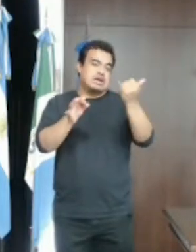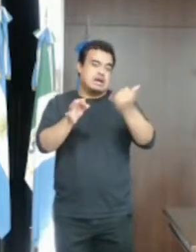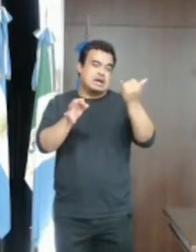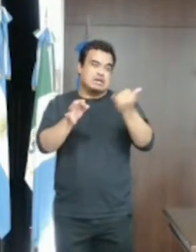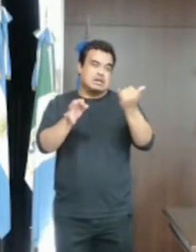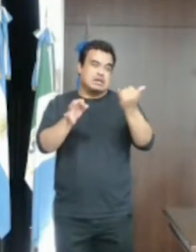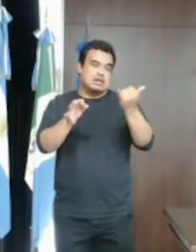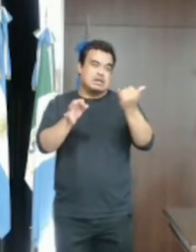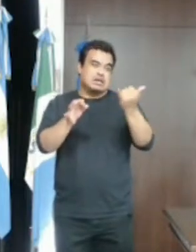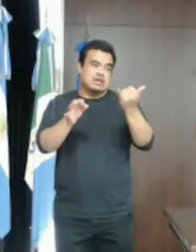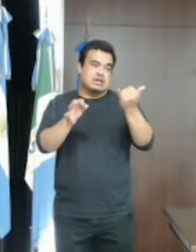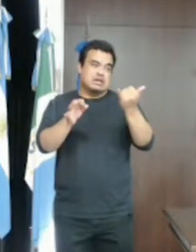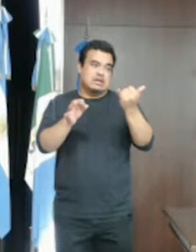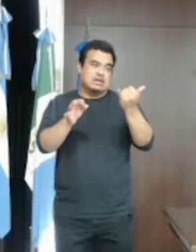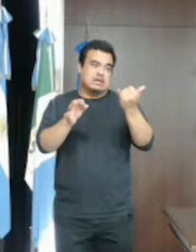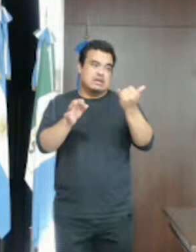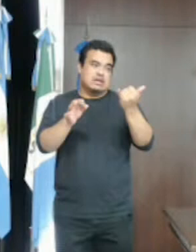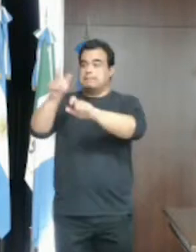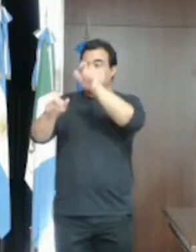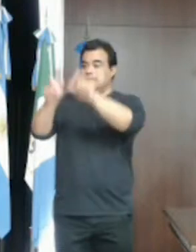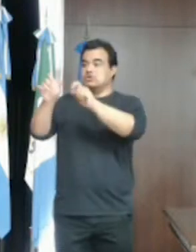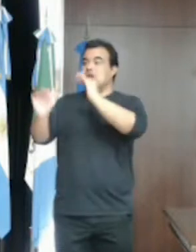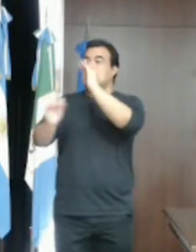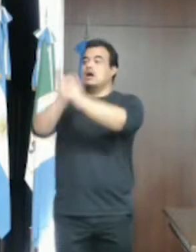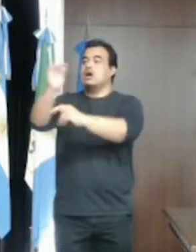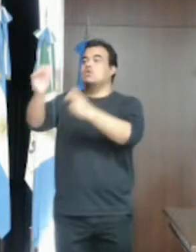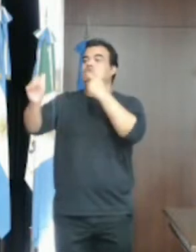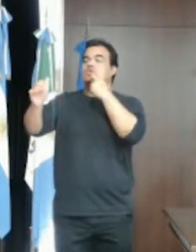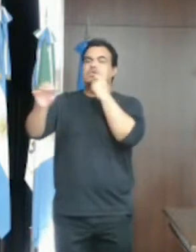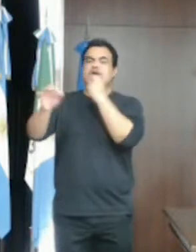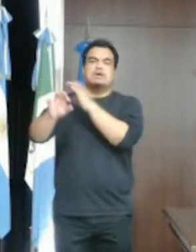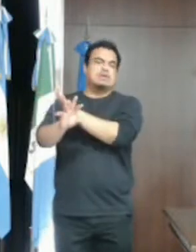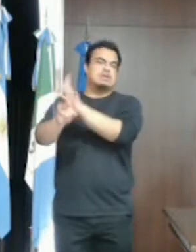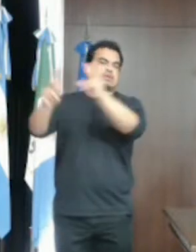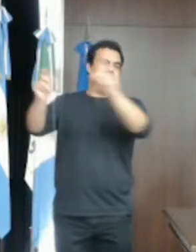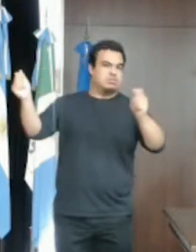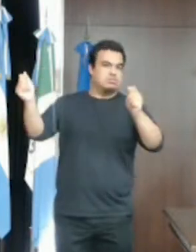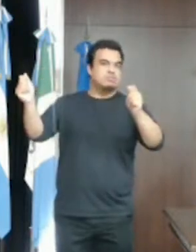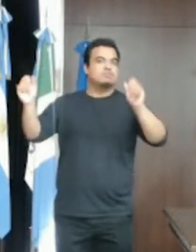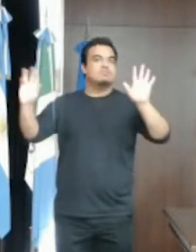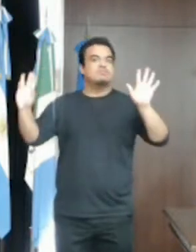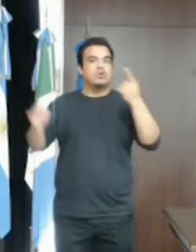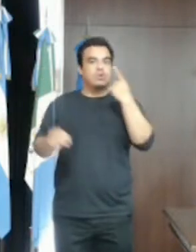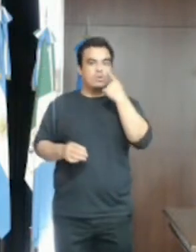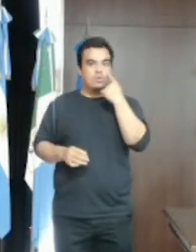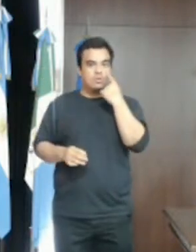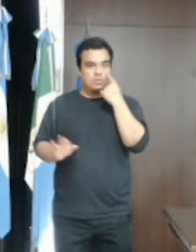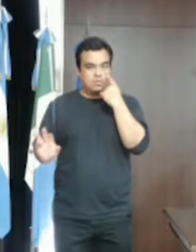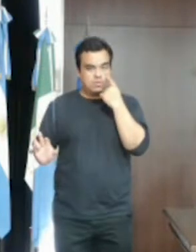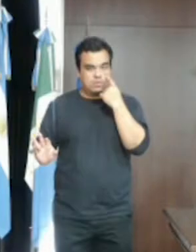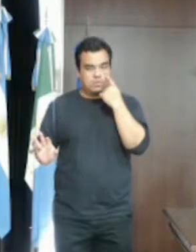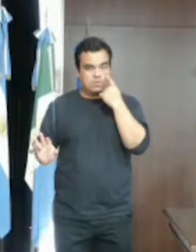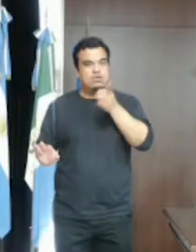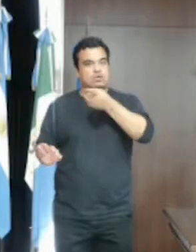mensaje. Saquémonos de encima a los viejos. Ojo con esto. Porque tenemos que saber leer